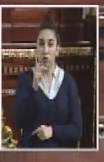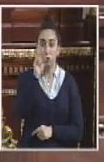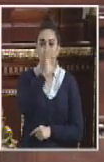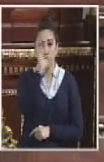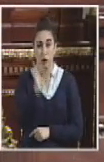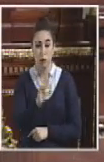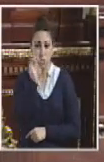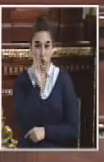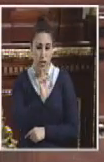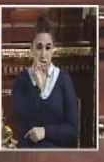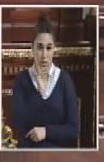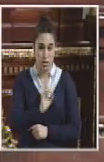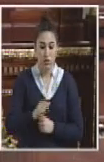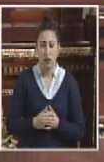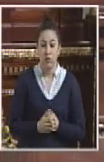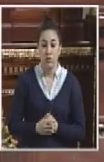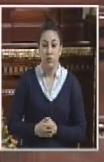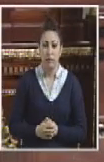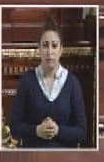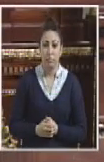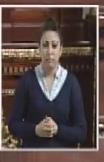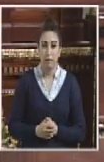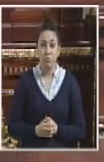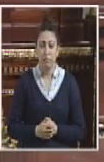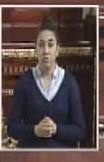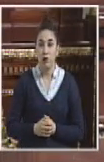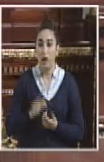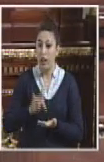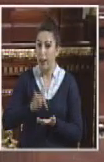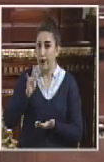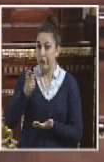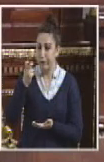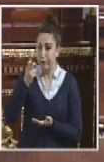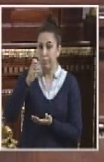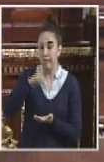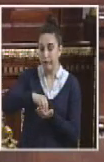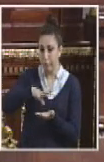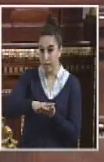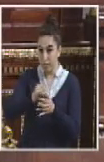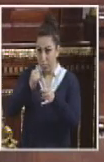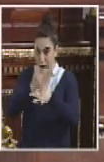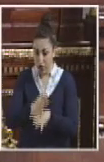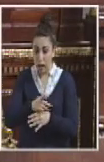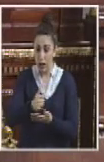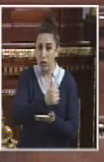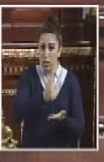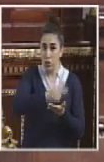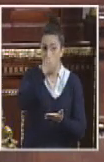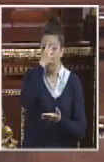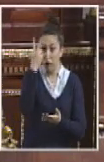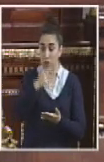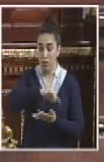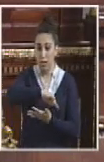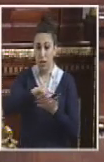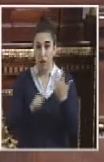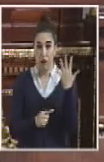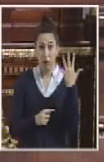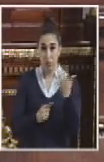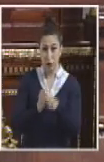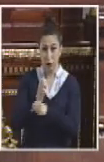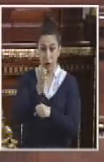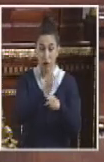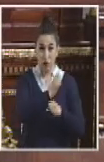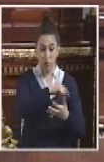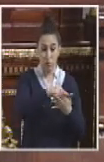42% mujeres. De acuerdo al mismo informe, la Ciudad de México es una de las 5 entidades federativas con